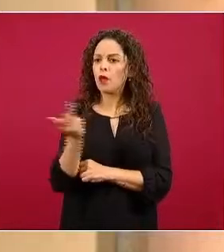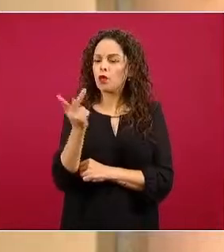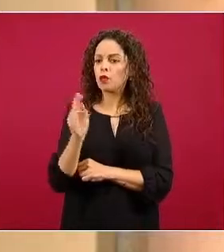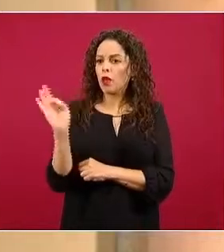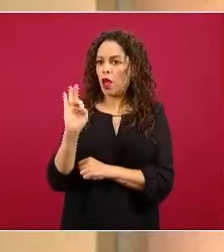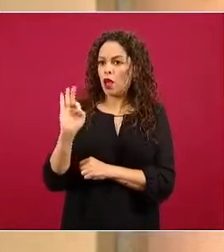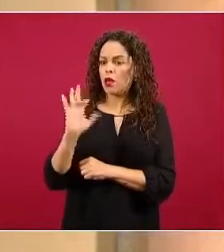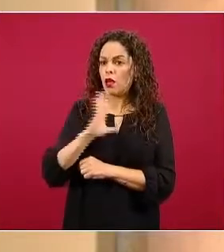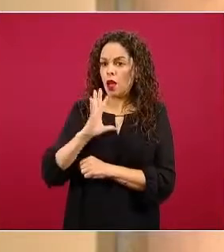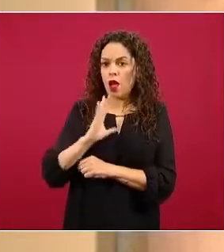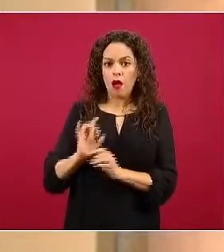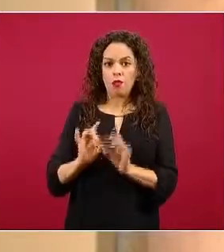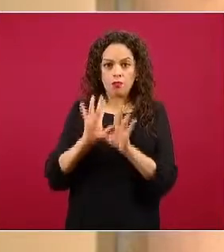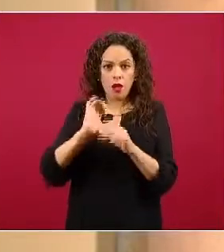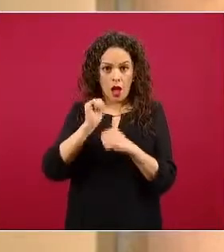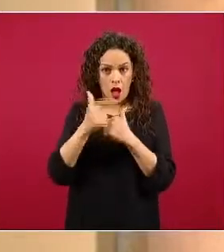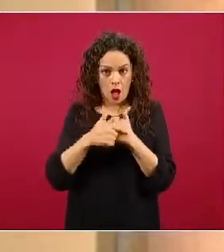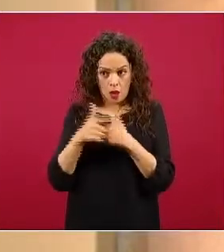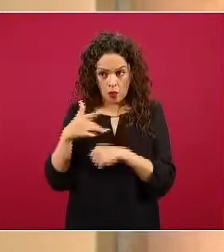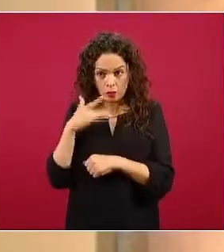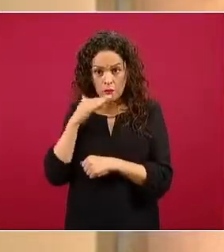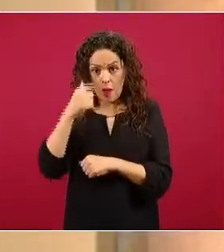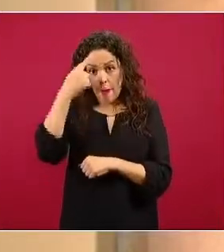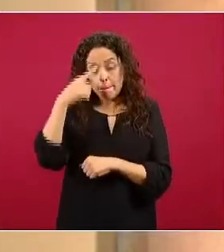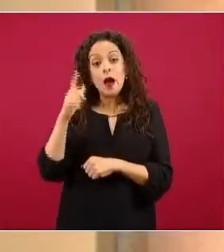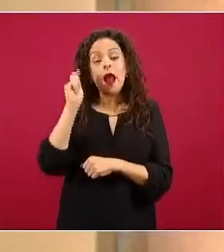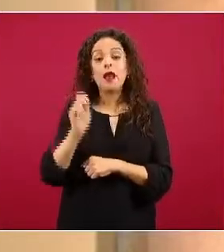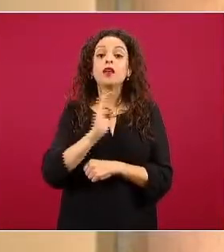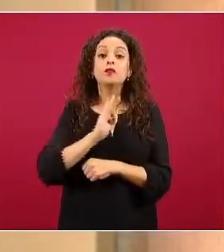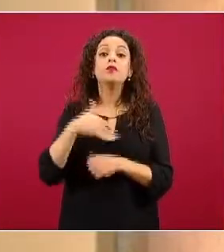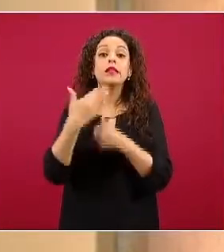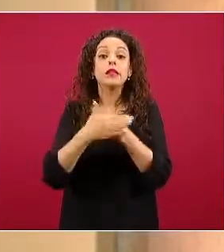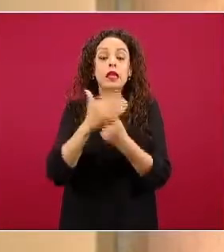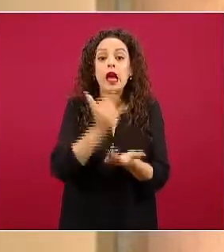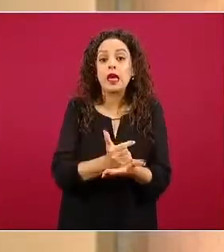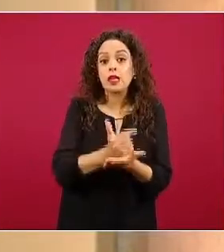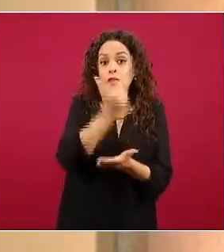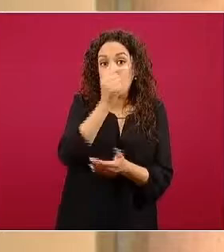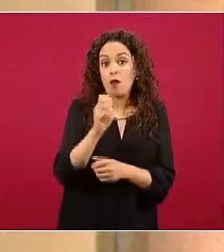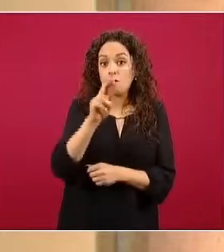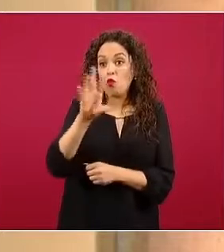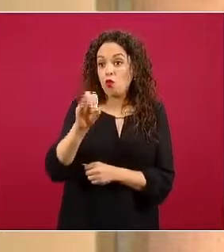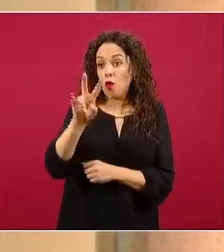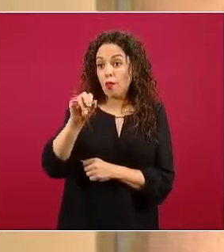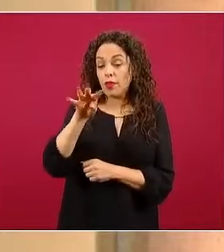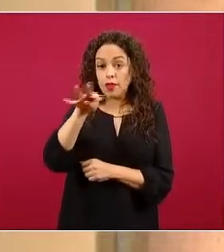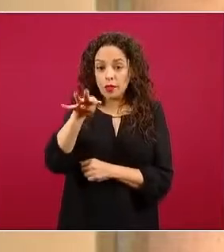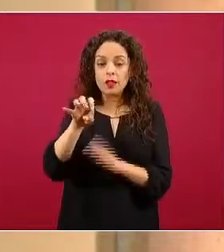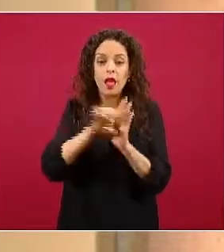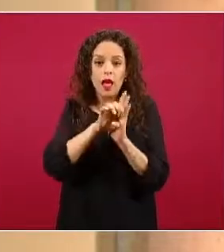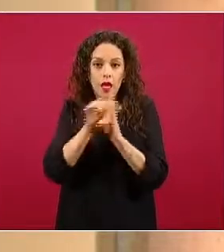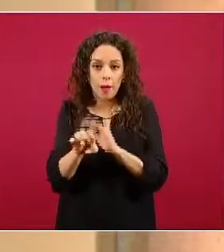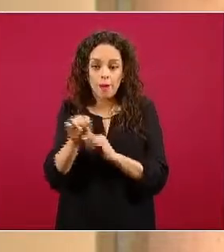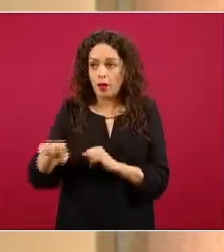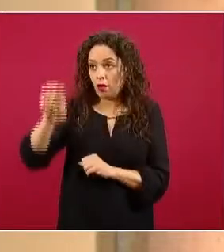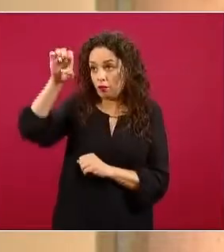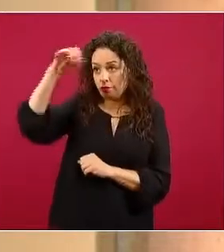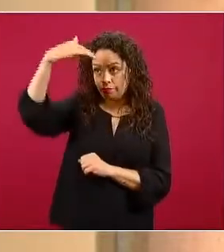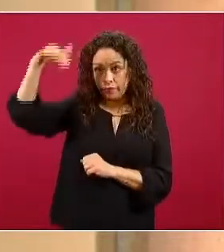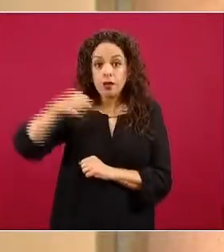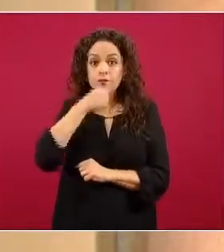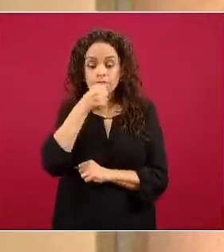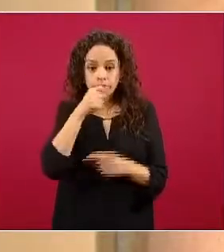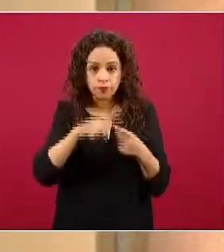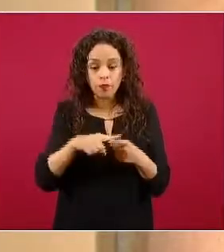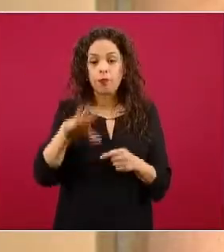para presentar un cuadro grave de la COVID-19, como puede ser persona adulta mayor, vivir con